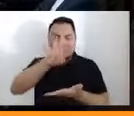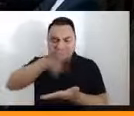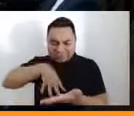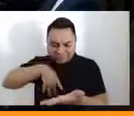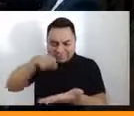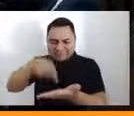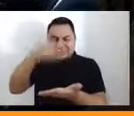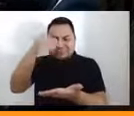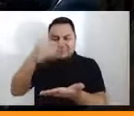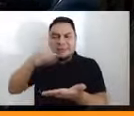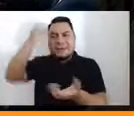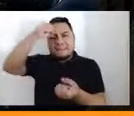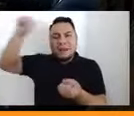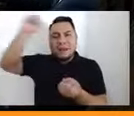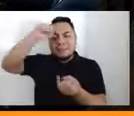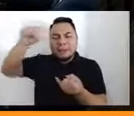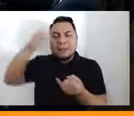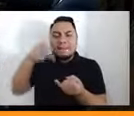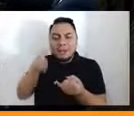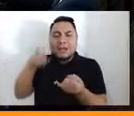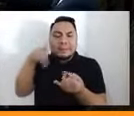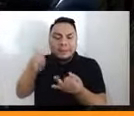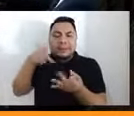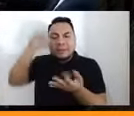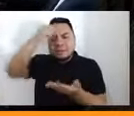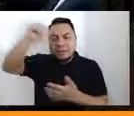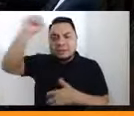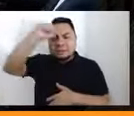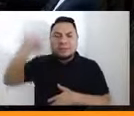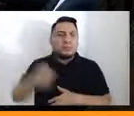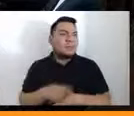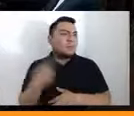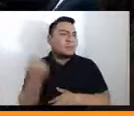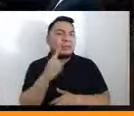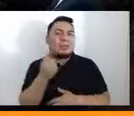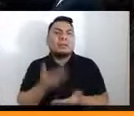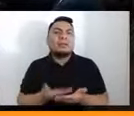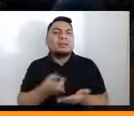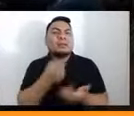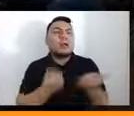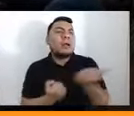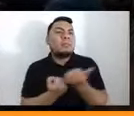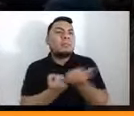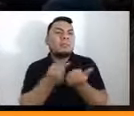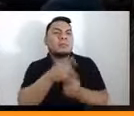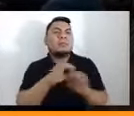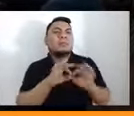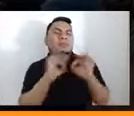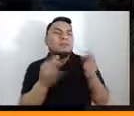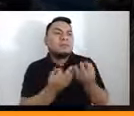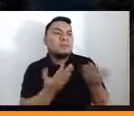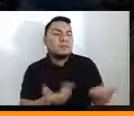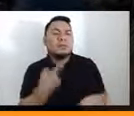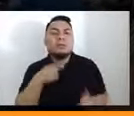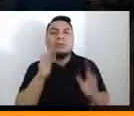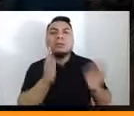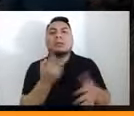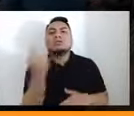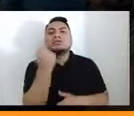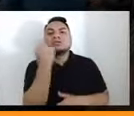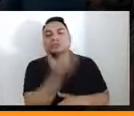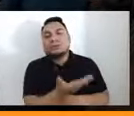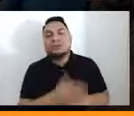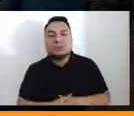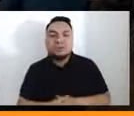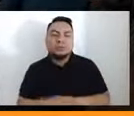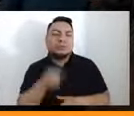llena de viajecitos nadie ha propuesto siquiera una moción de respaldo esa familia los hemos dejado solos